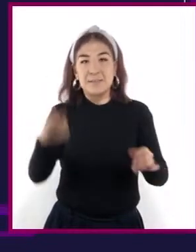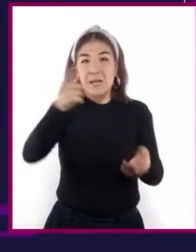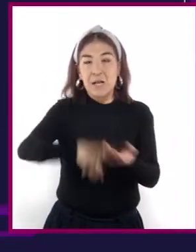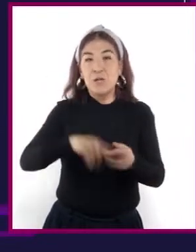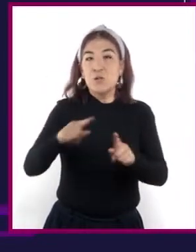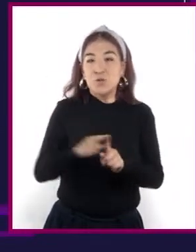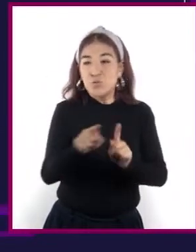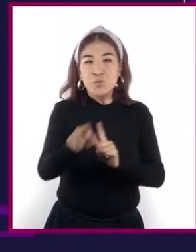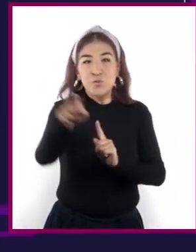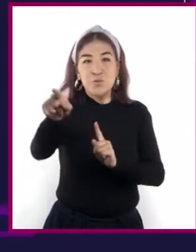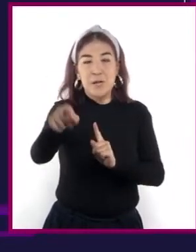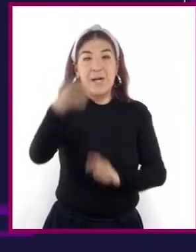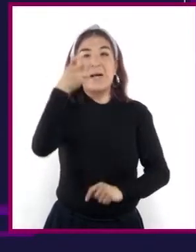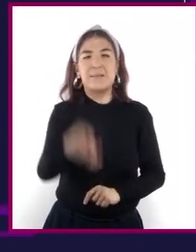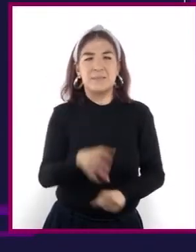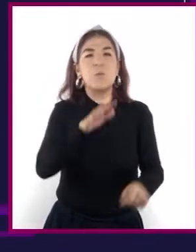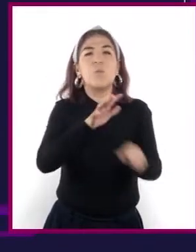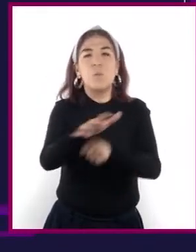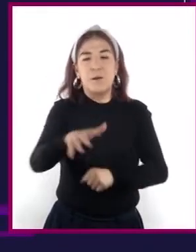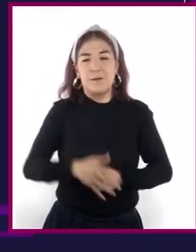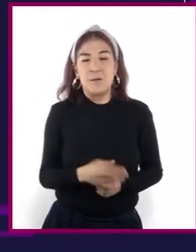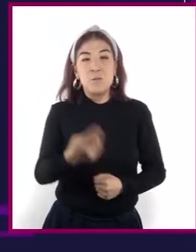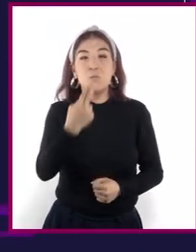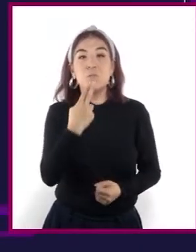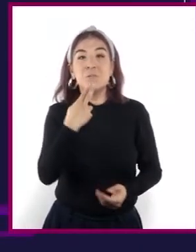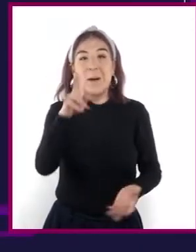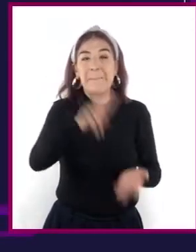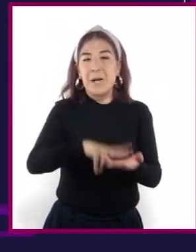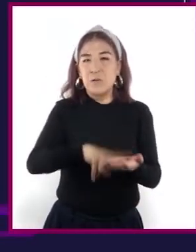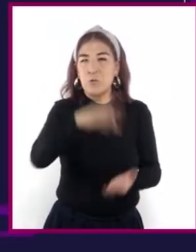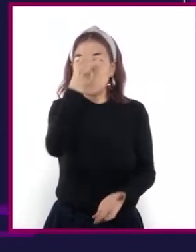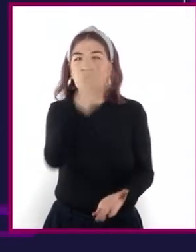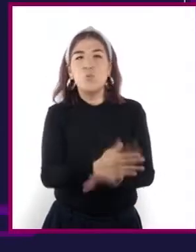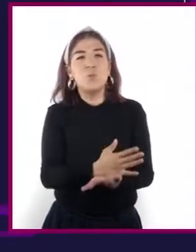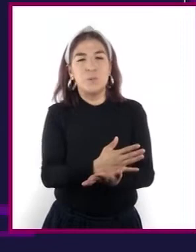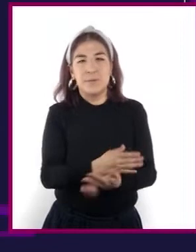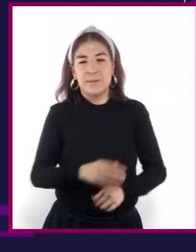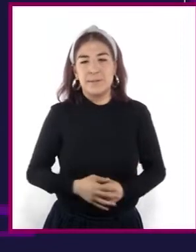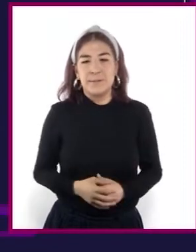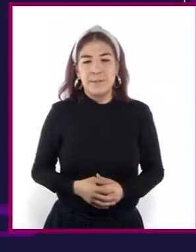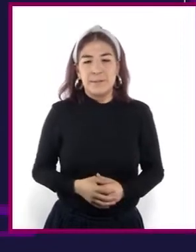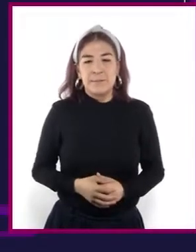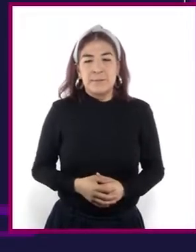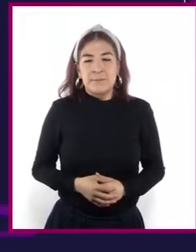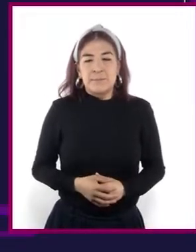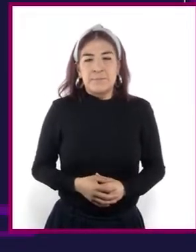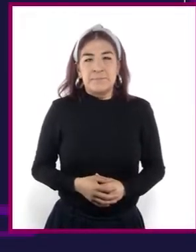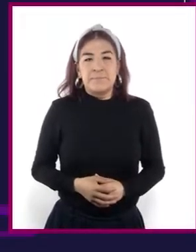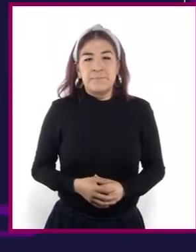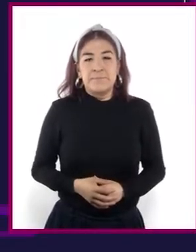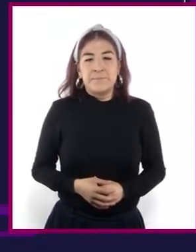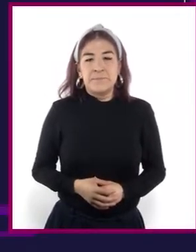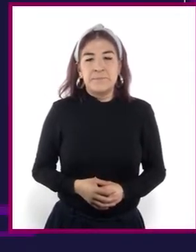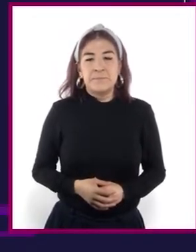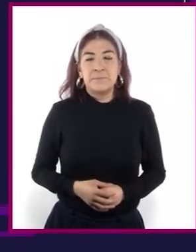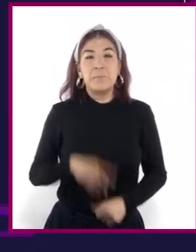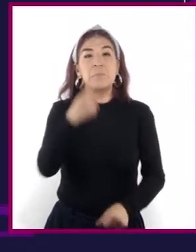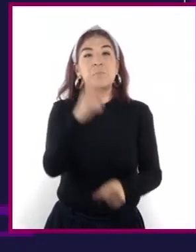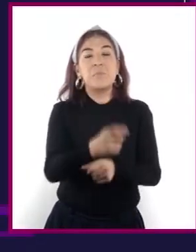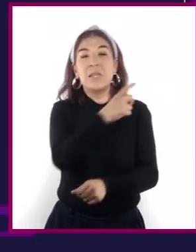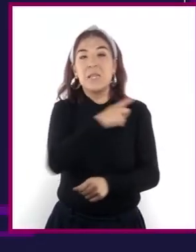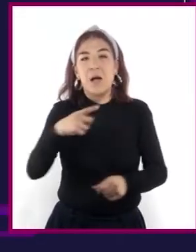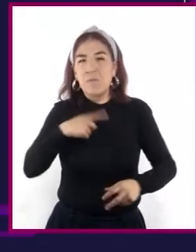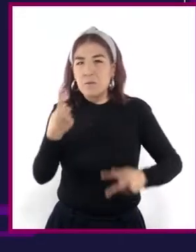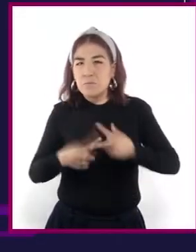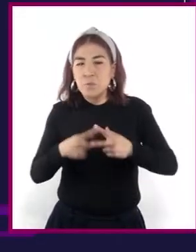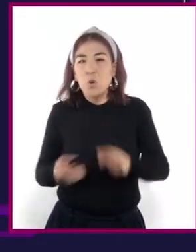recorridas. Este consiste en hacer uso del valor unitario. Lo primero que se hace es calcular la distancia